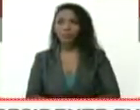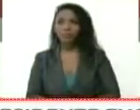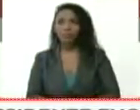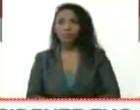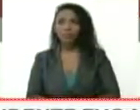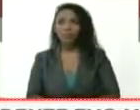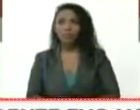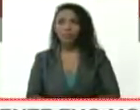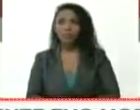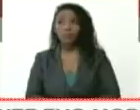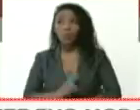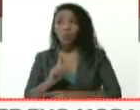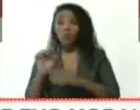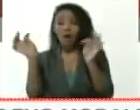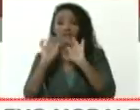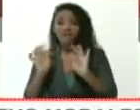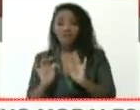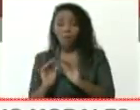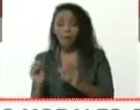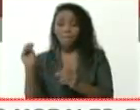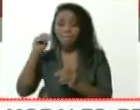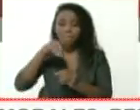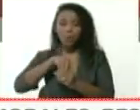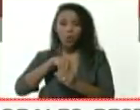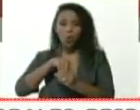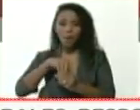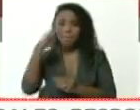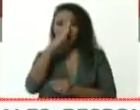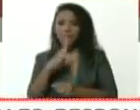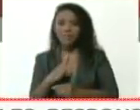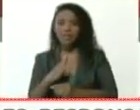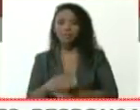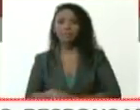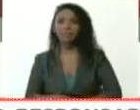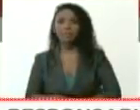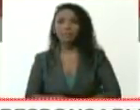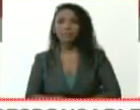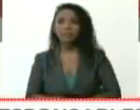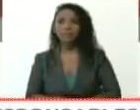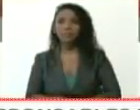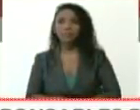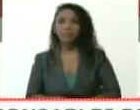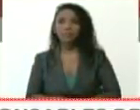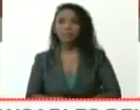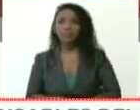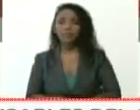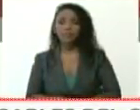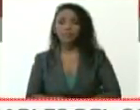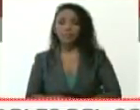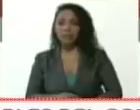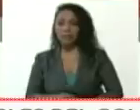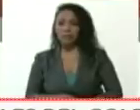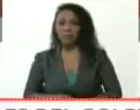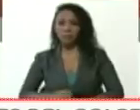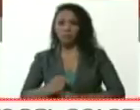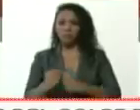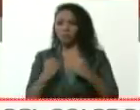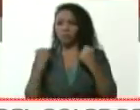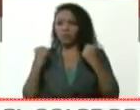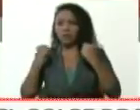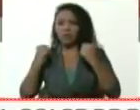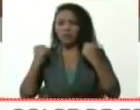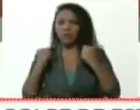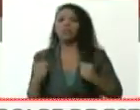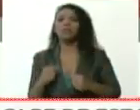Y hubo un caso de nuestro agregado en Brasil, que él se indignó, alzó la voz,